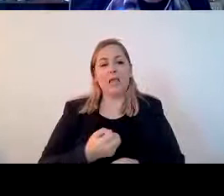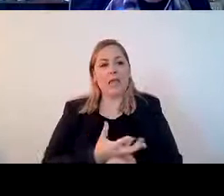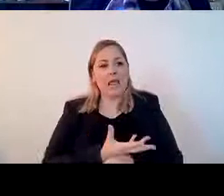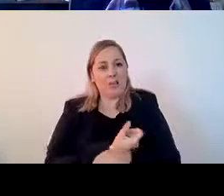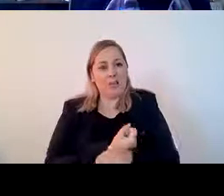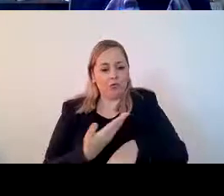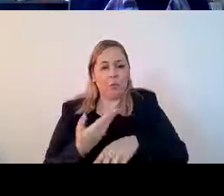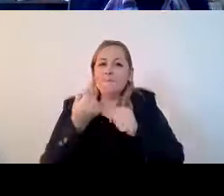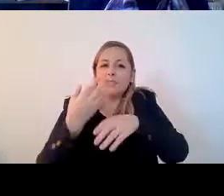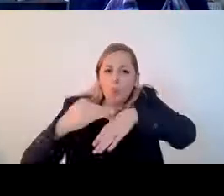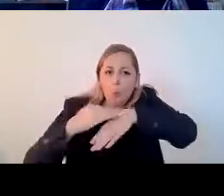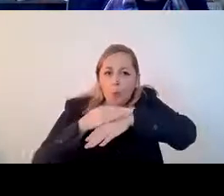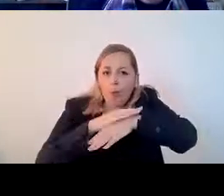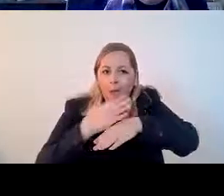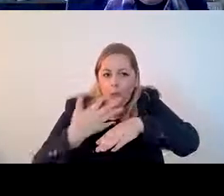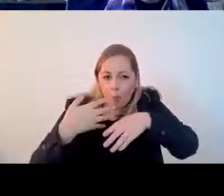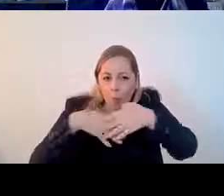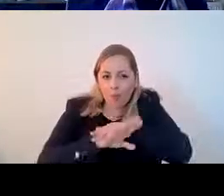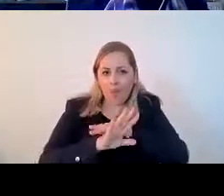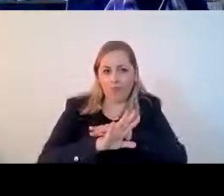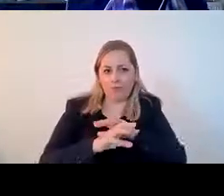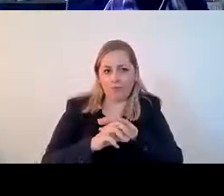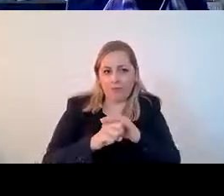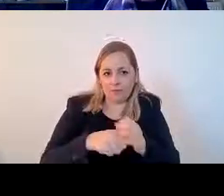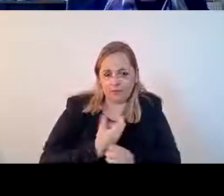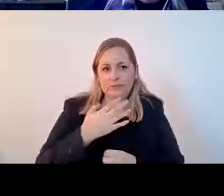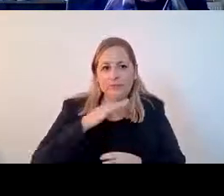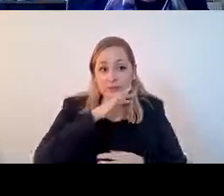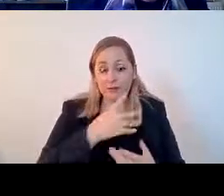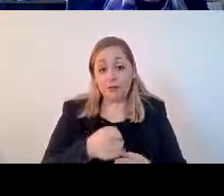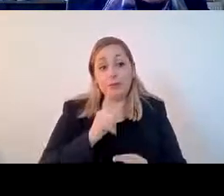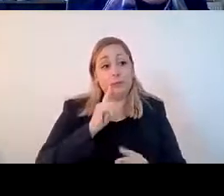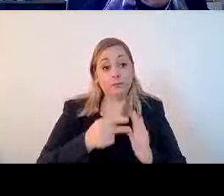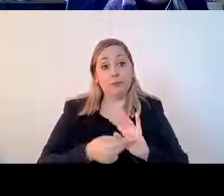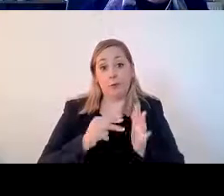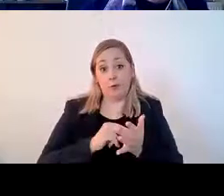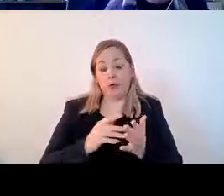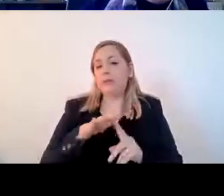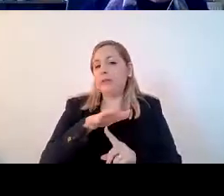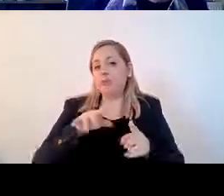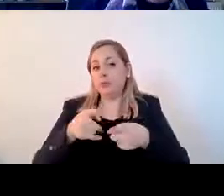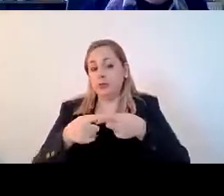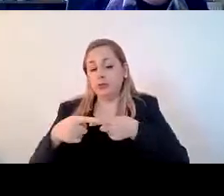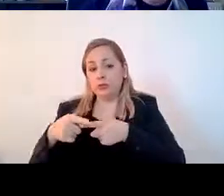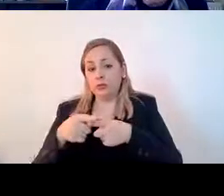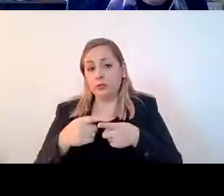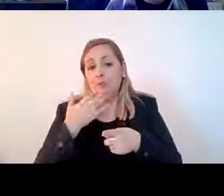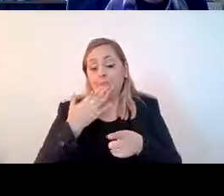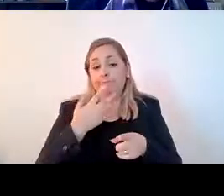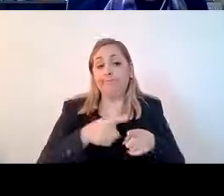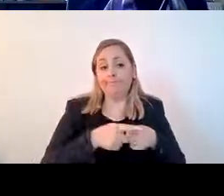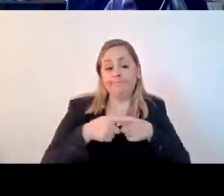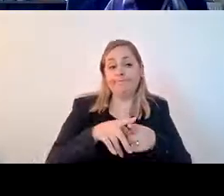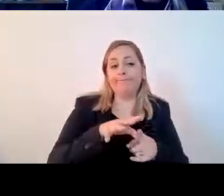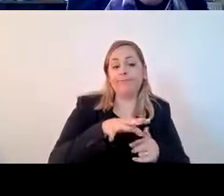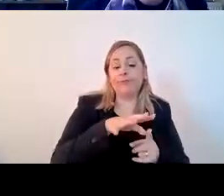manga y esto va a tener repercusiones, tanto si está en una situación social como si está en una situación laboral o